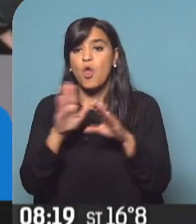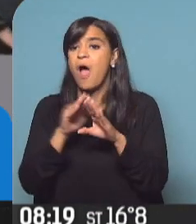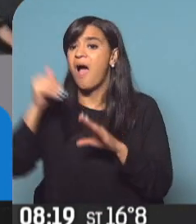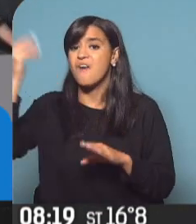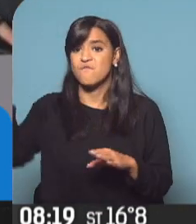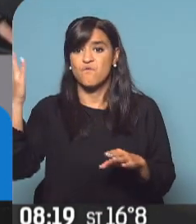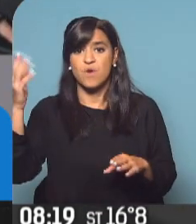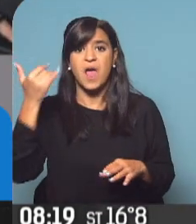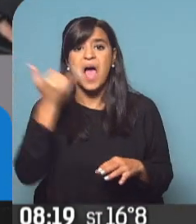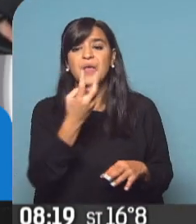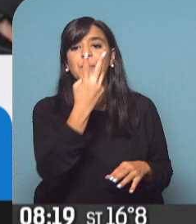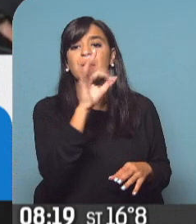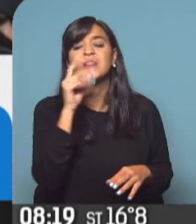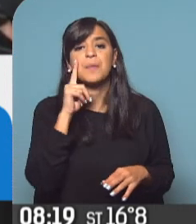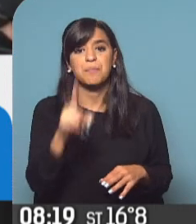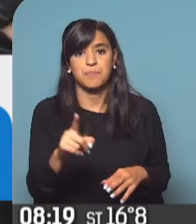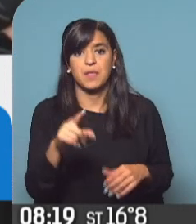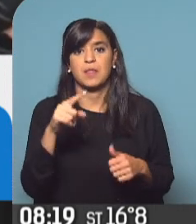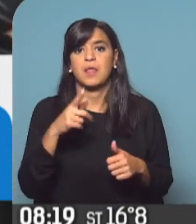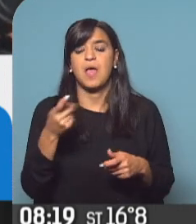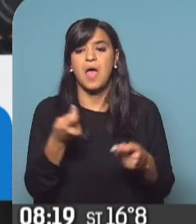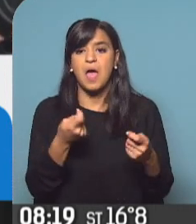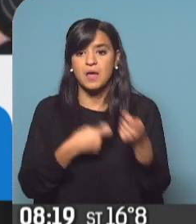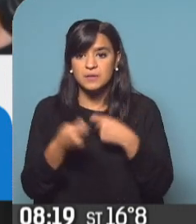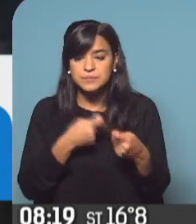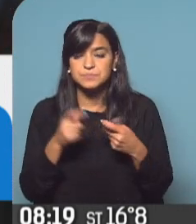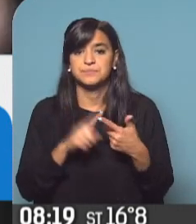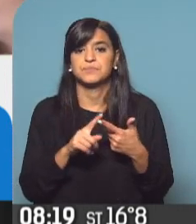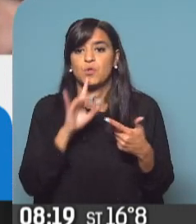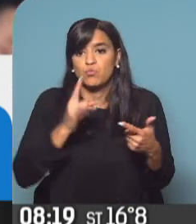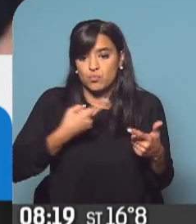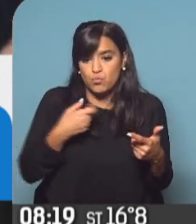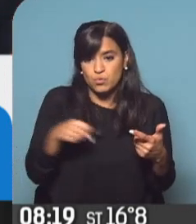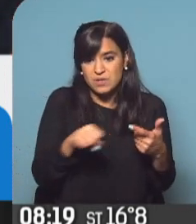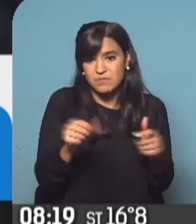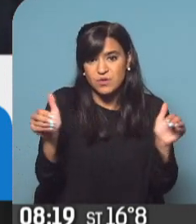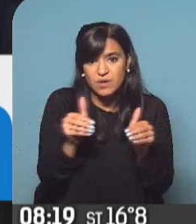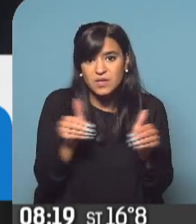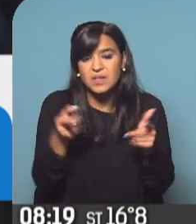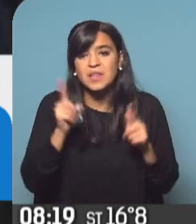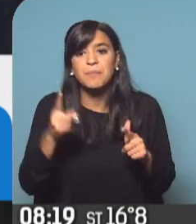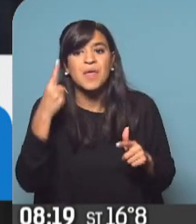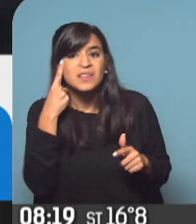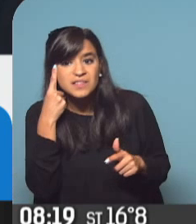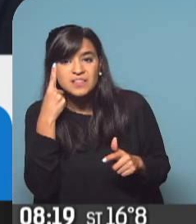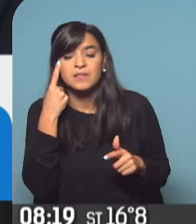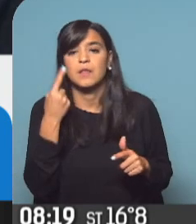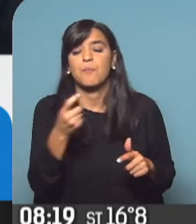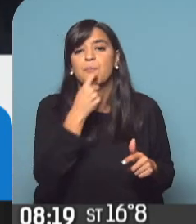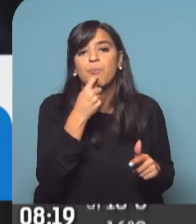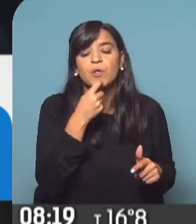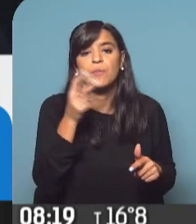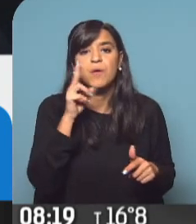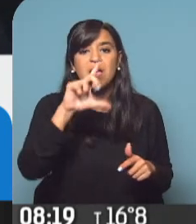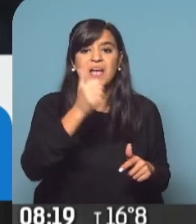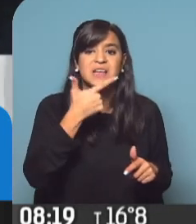punto 20 y 20 mil más que son almacenes autoservicios independientes y autoservicios orientales el gobierno está intentando ver por ejemplo con cash